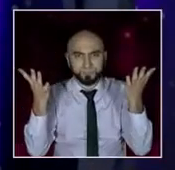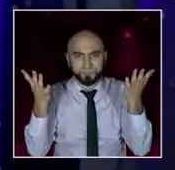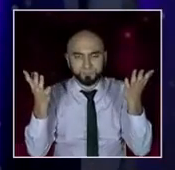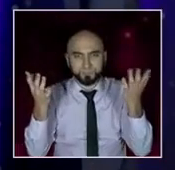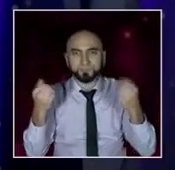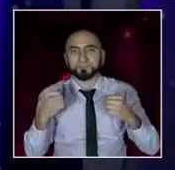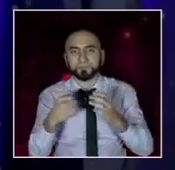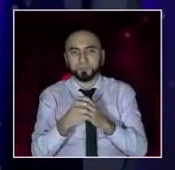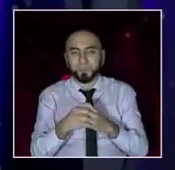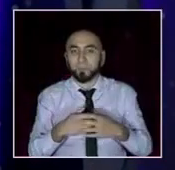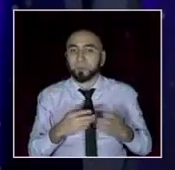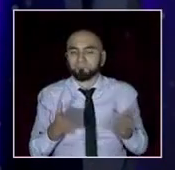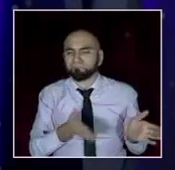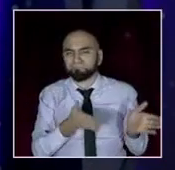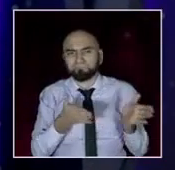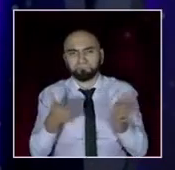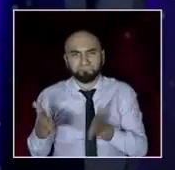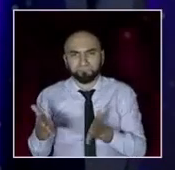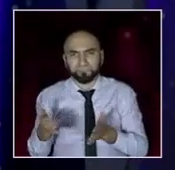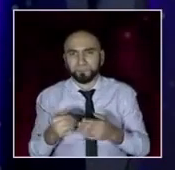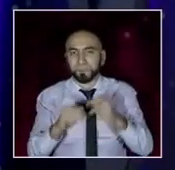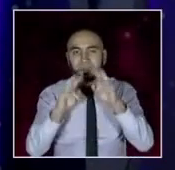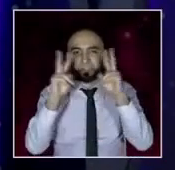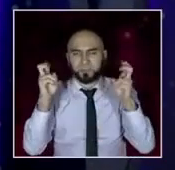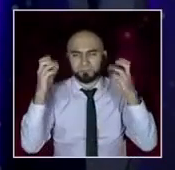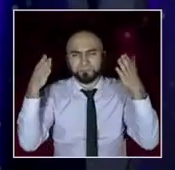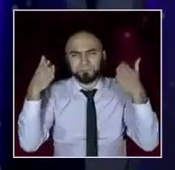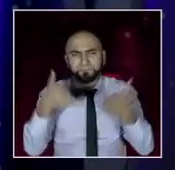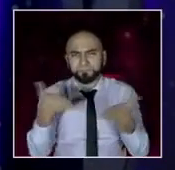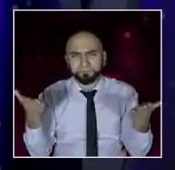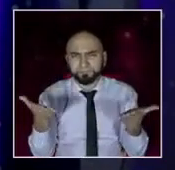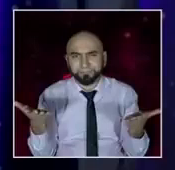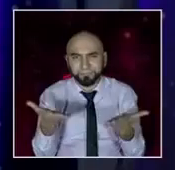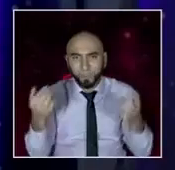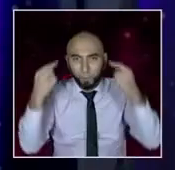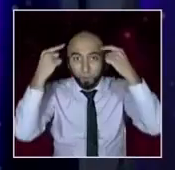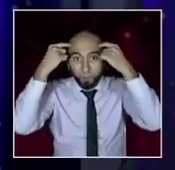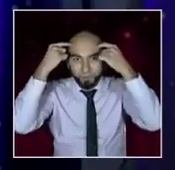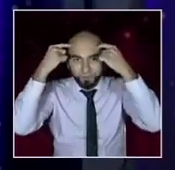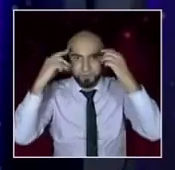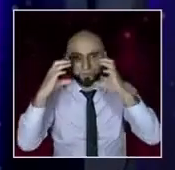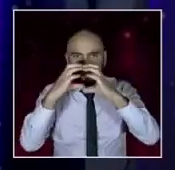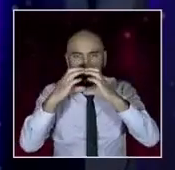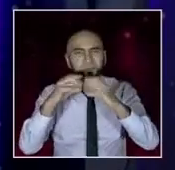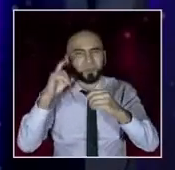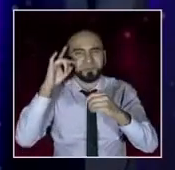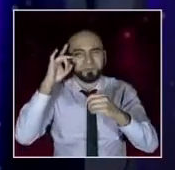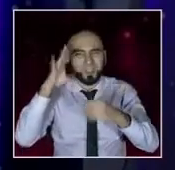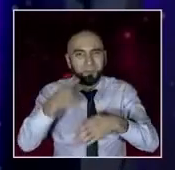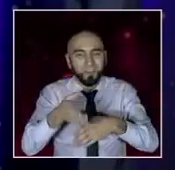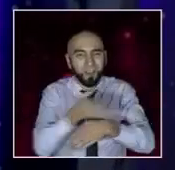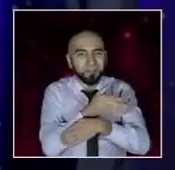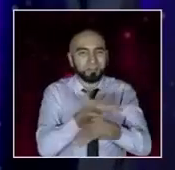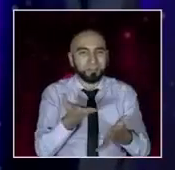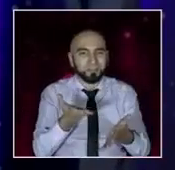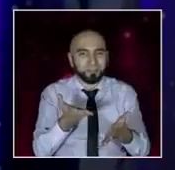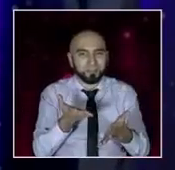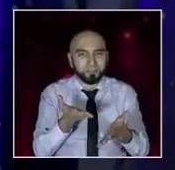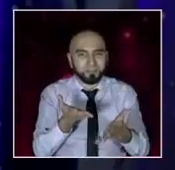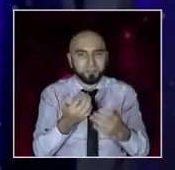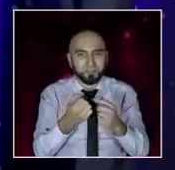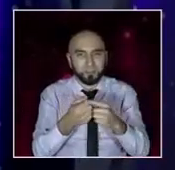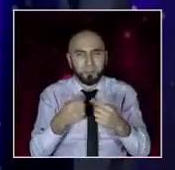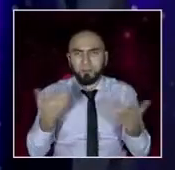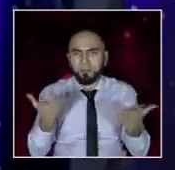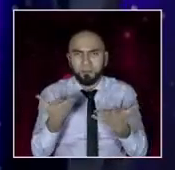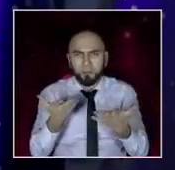Ahora el abordaje de la máquina predictiva, en vez de depender de señales sensoriales que entran al cerebro de